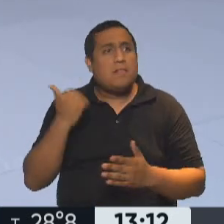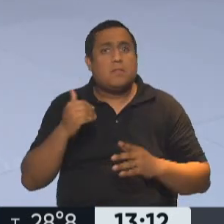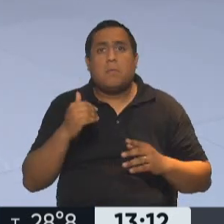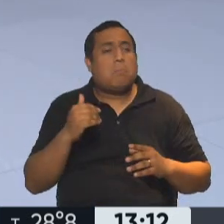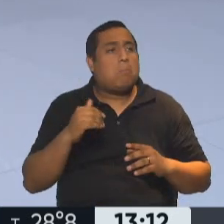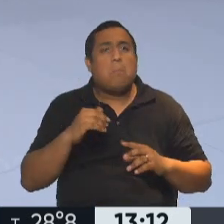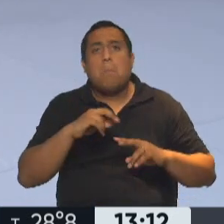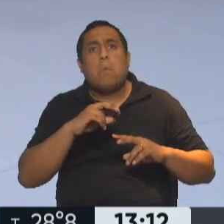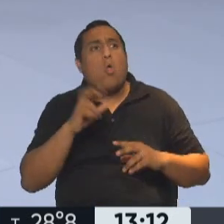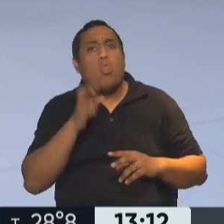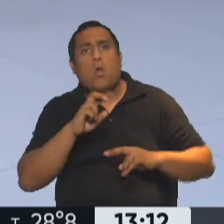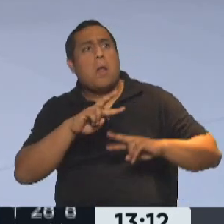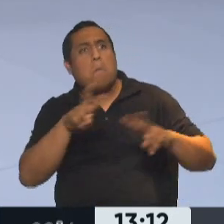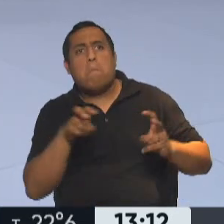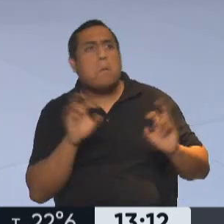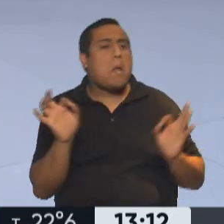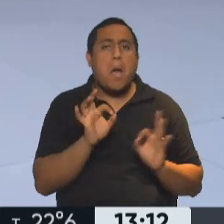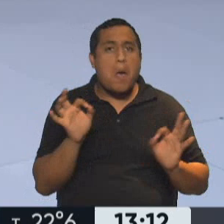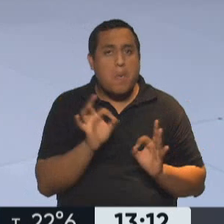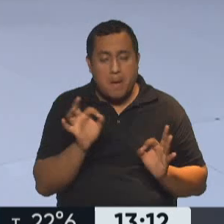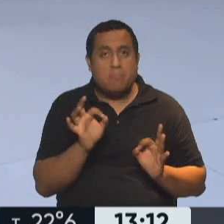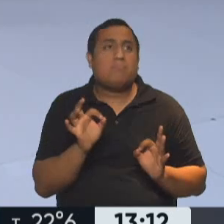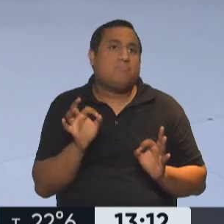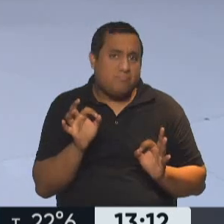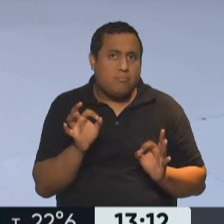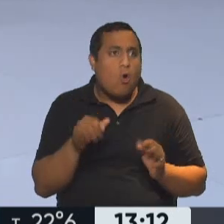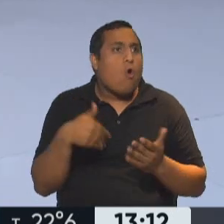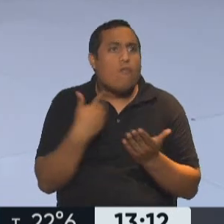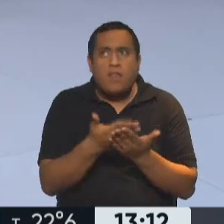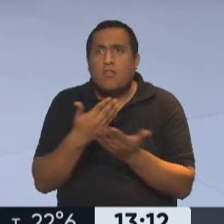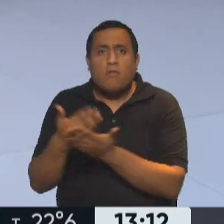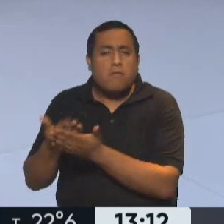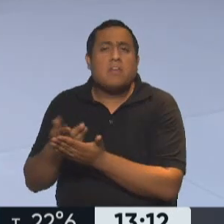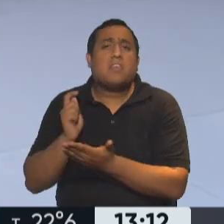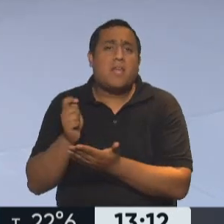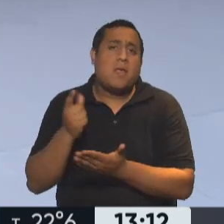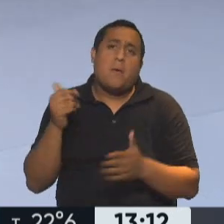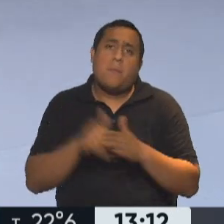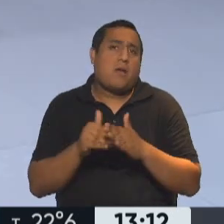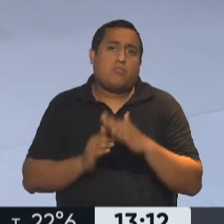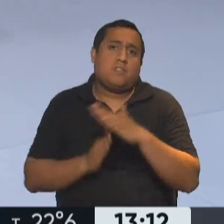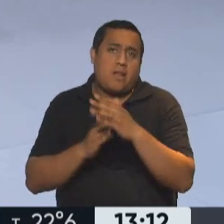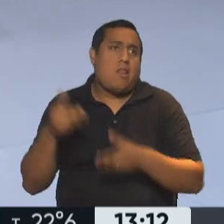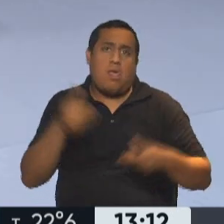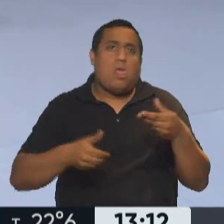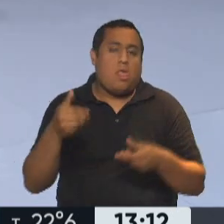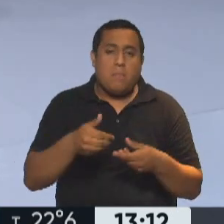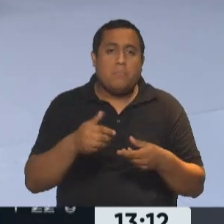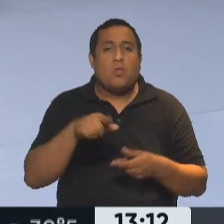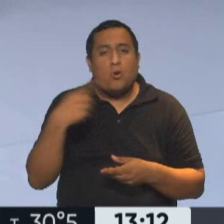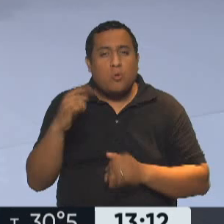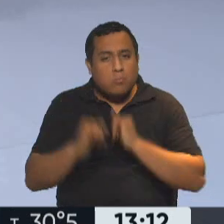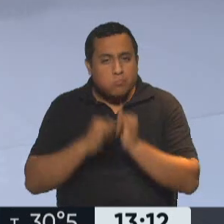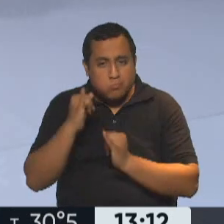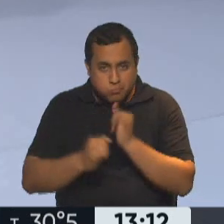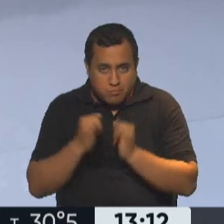obtener oferta de dólares y toda la oferta que se ponía en las ruedas la ponía el propio Banco Central. Y luego la emisión, yo les decía,